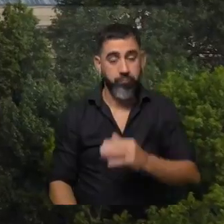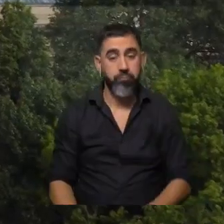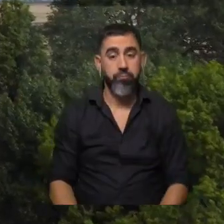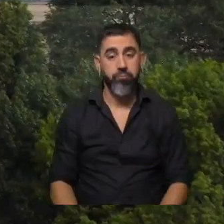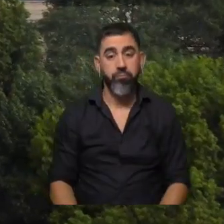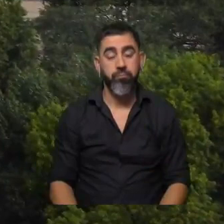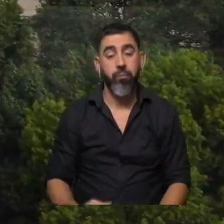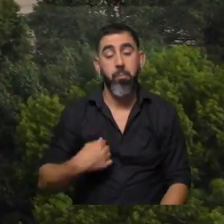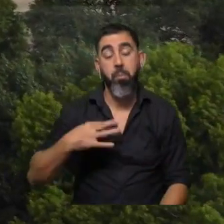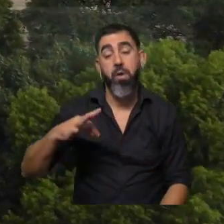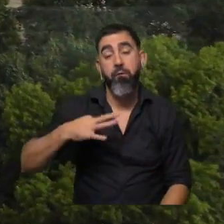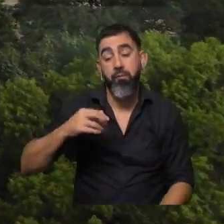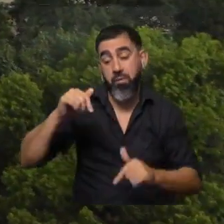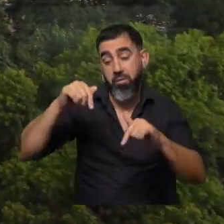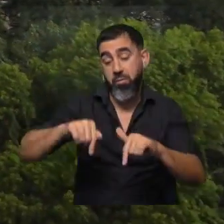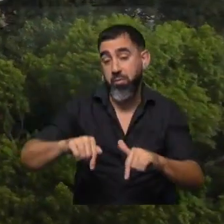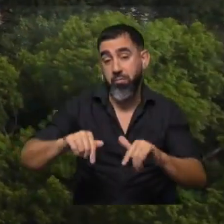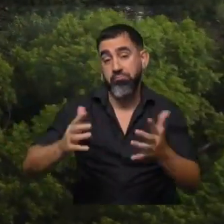Mi vida en Cambridge es